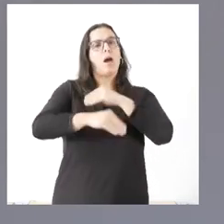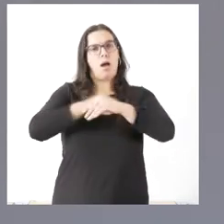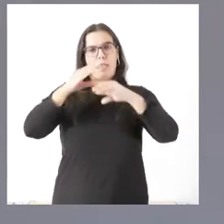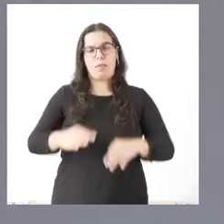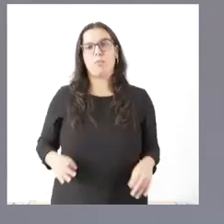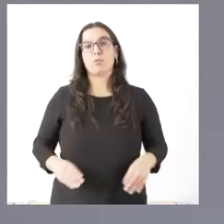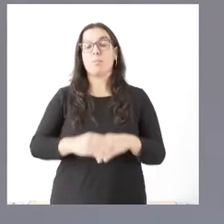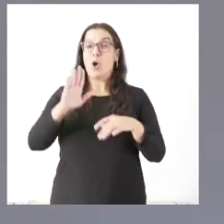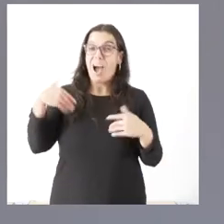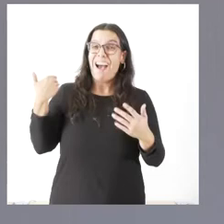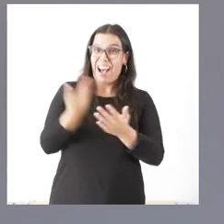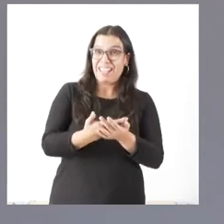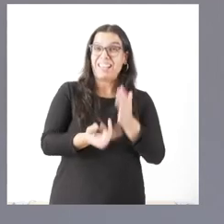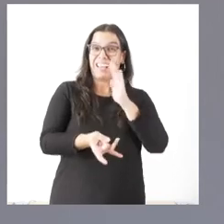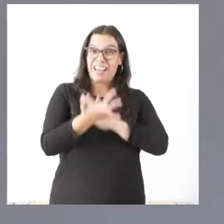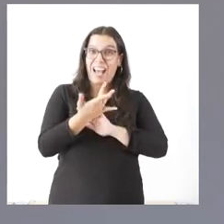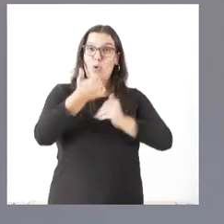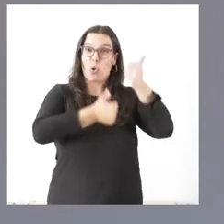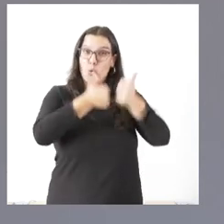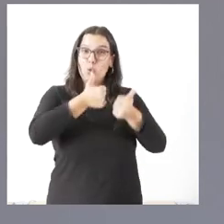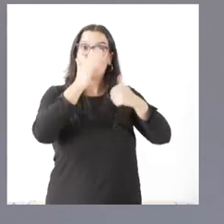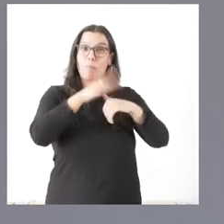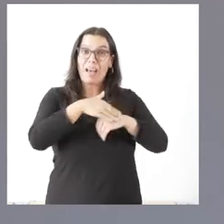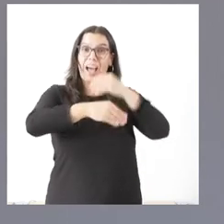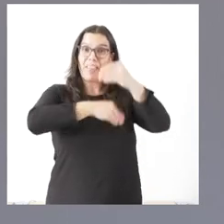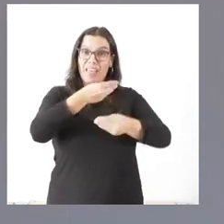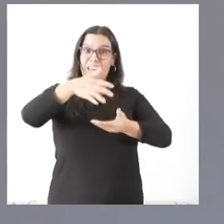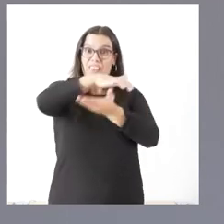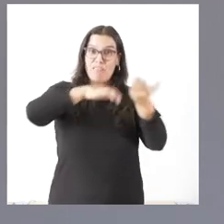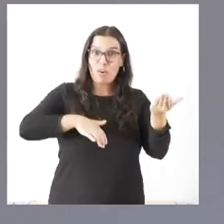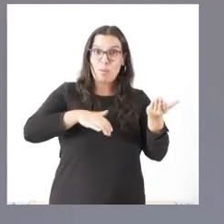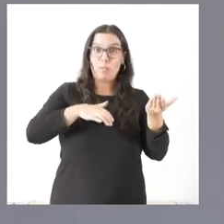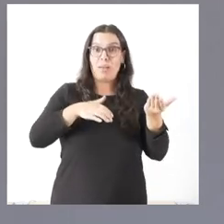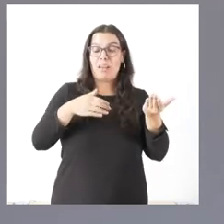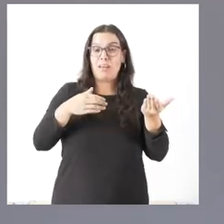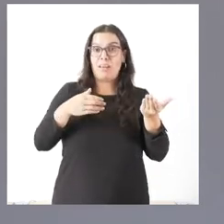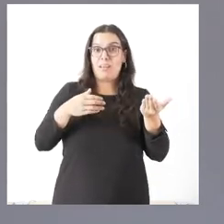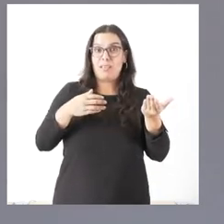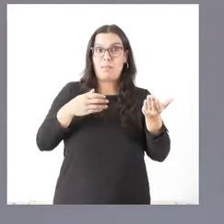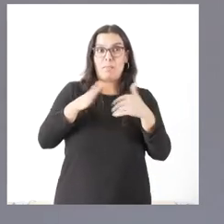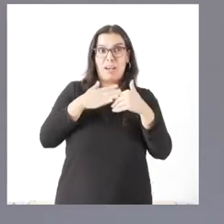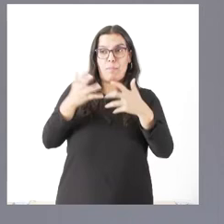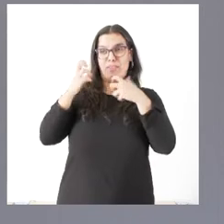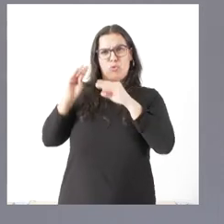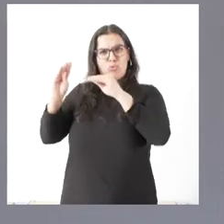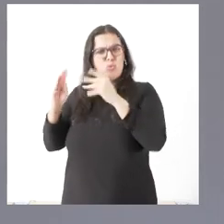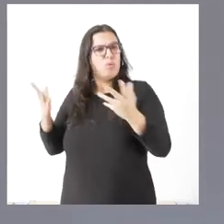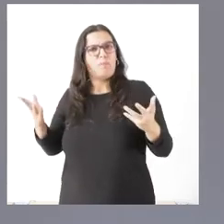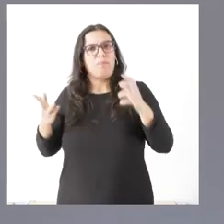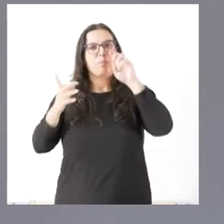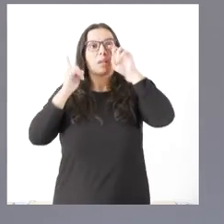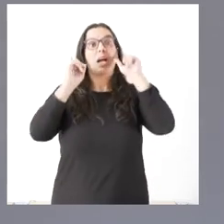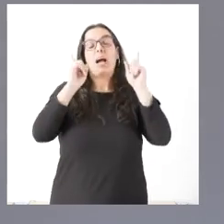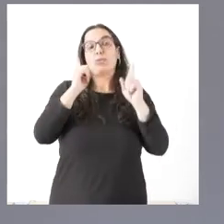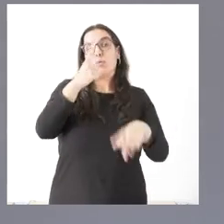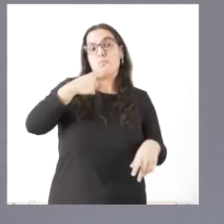de licitar un estudio de viabilidad de un proyecto que al fin y al cabo será suyo. Yo no sé también si la Junta, en su caso como consejero